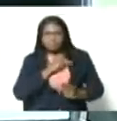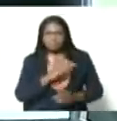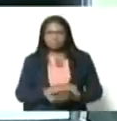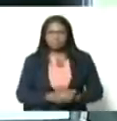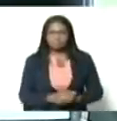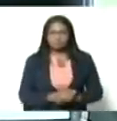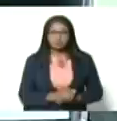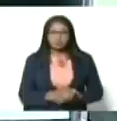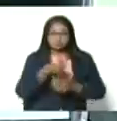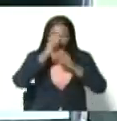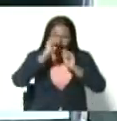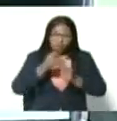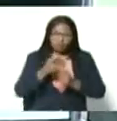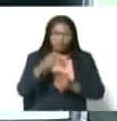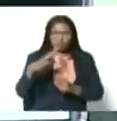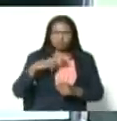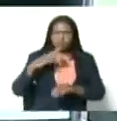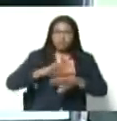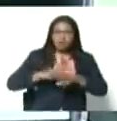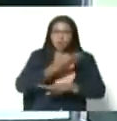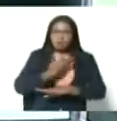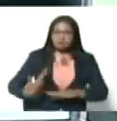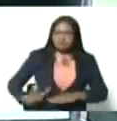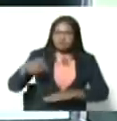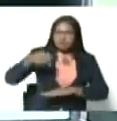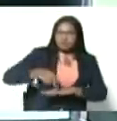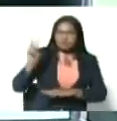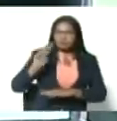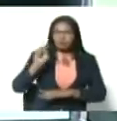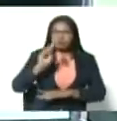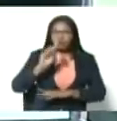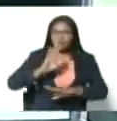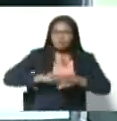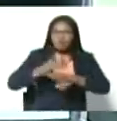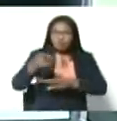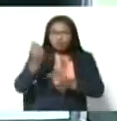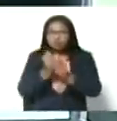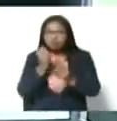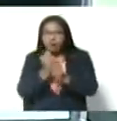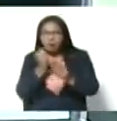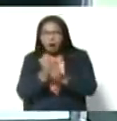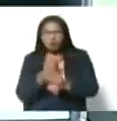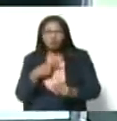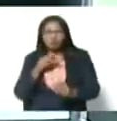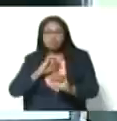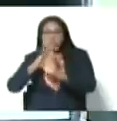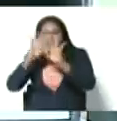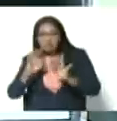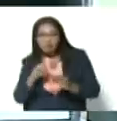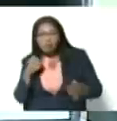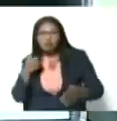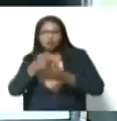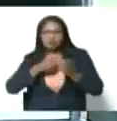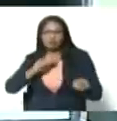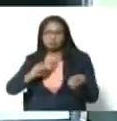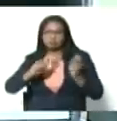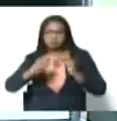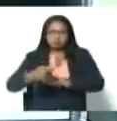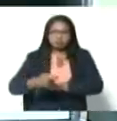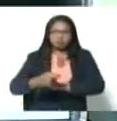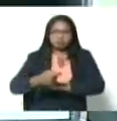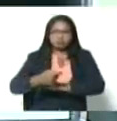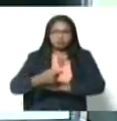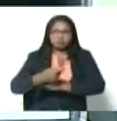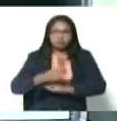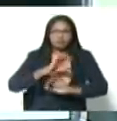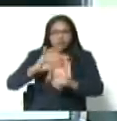tan merecido tiene, no por ser presidente de la República, sino por ser un obrero que ha luchado y ha transformado esta sociedad y ha venido